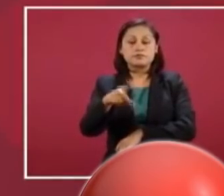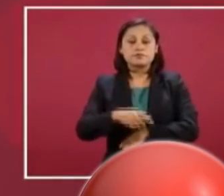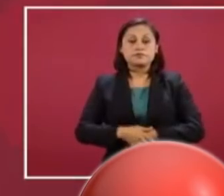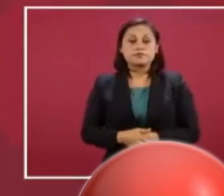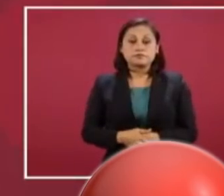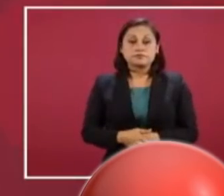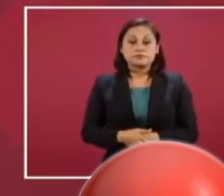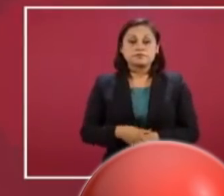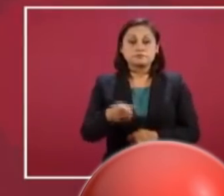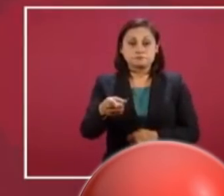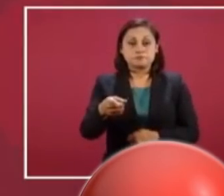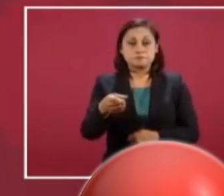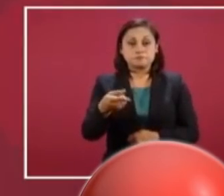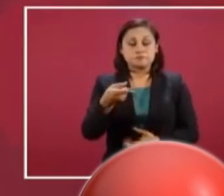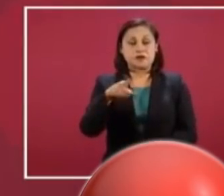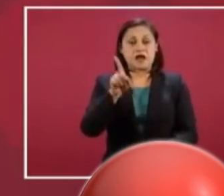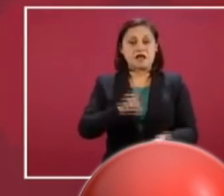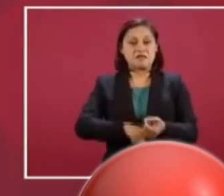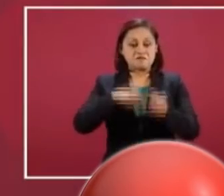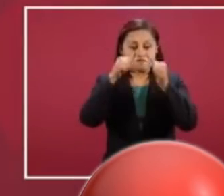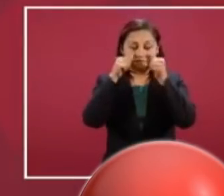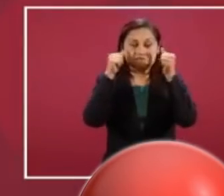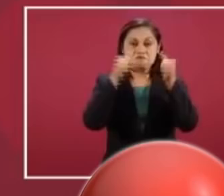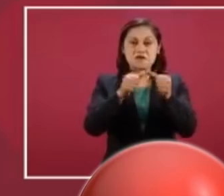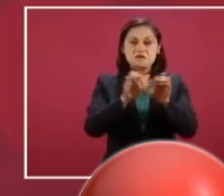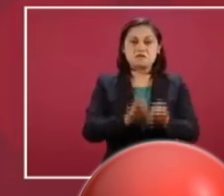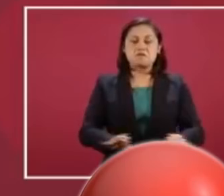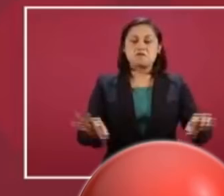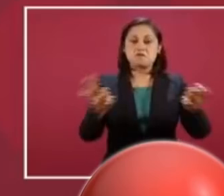dimensión cívica y social,